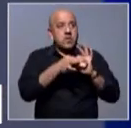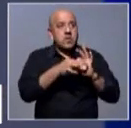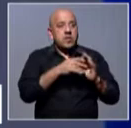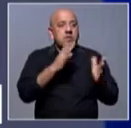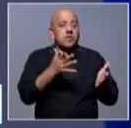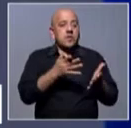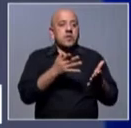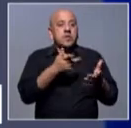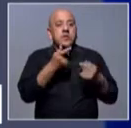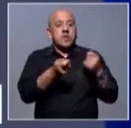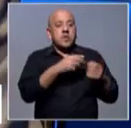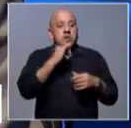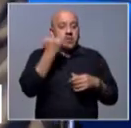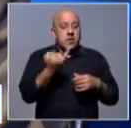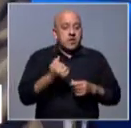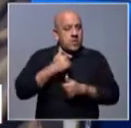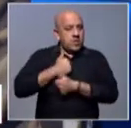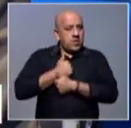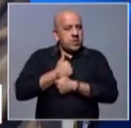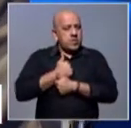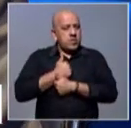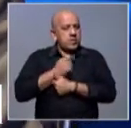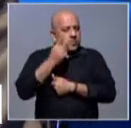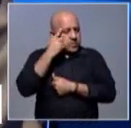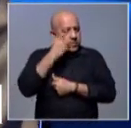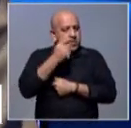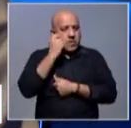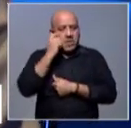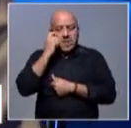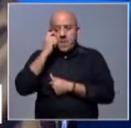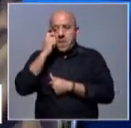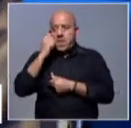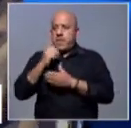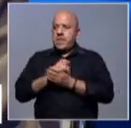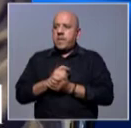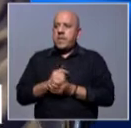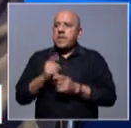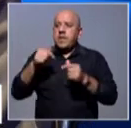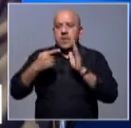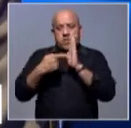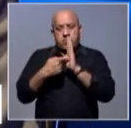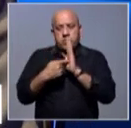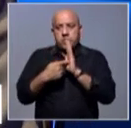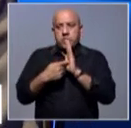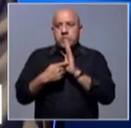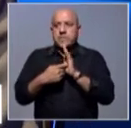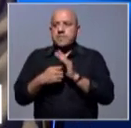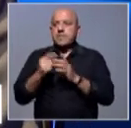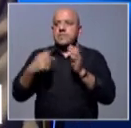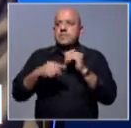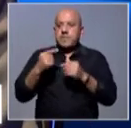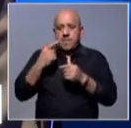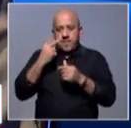presiones de cabildo abierto este lectura hacia usted de ese punto a ver este punto no estaba si miramos el